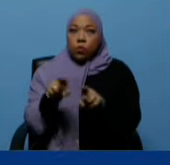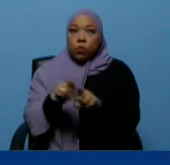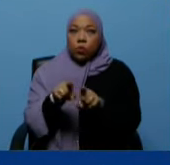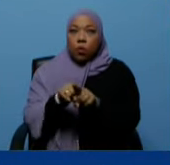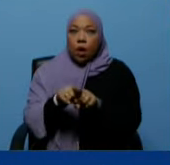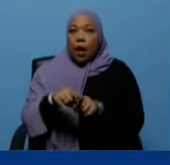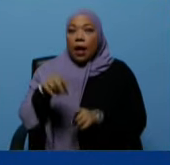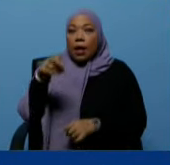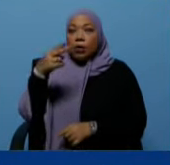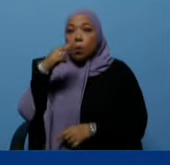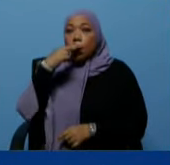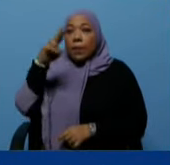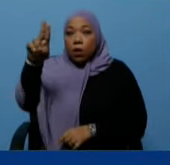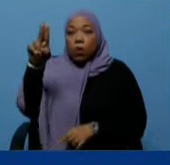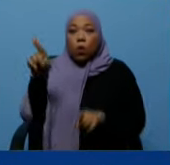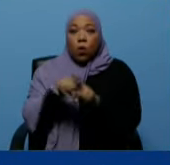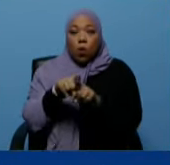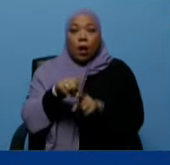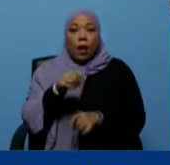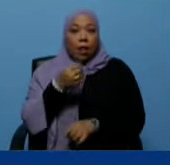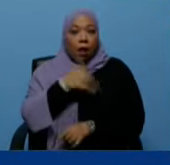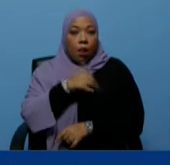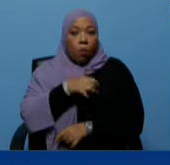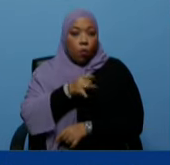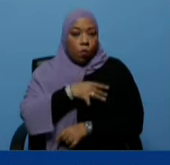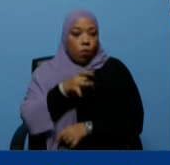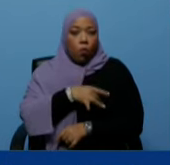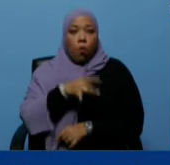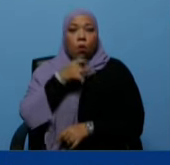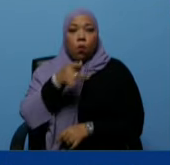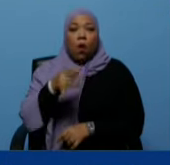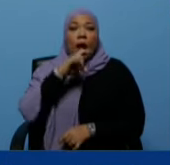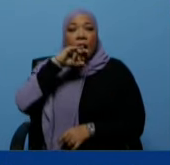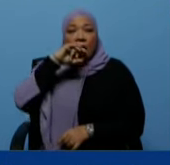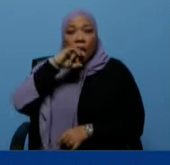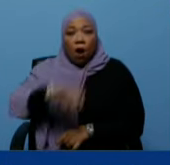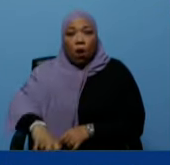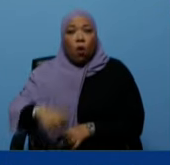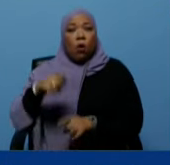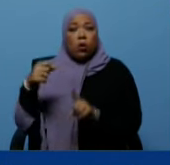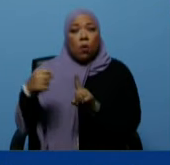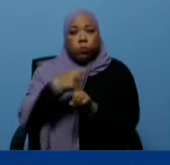Pinochet, Videla. Ese es el fascismo, el odio, la venganza,